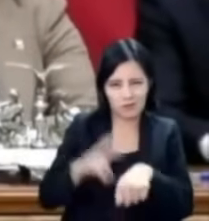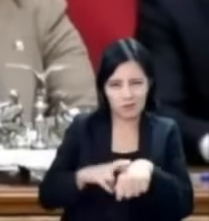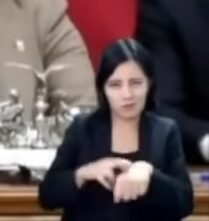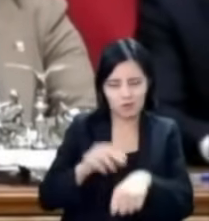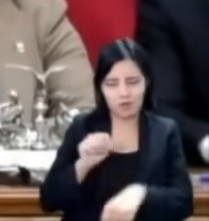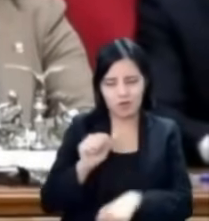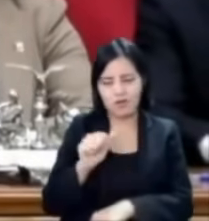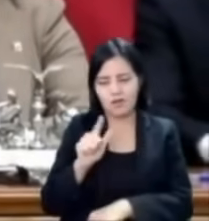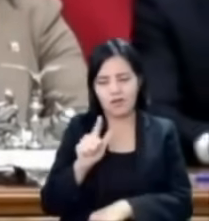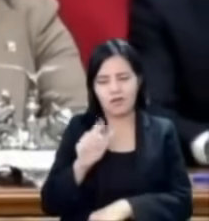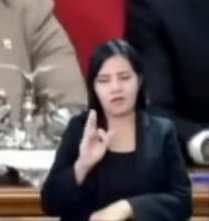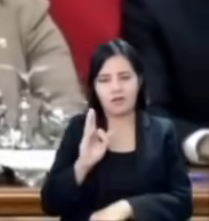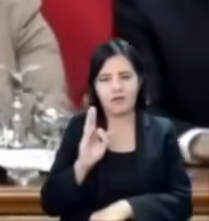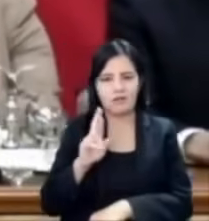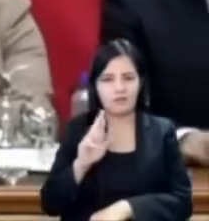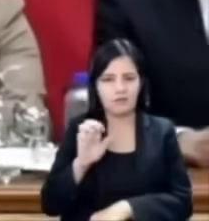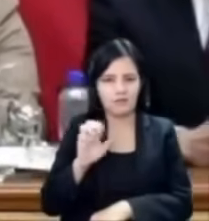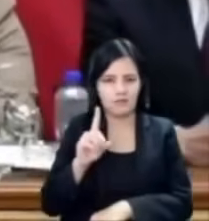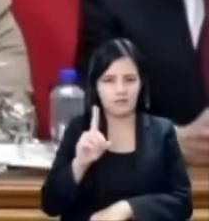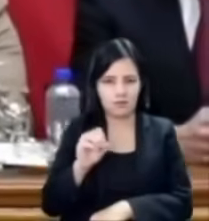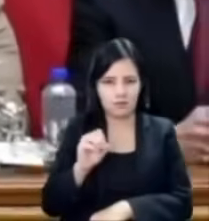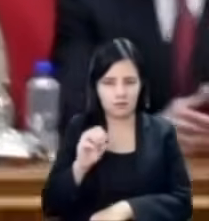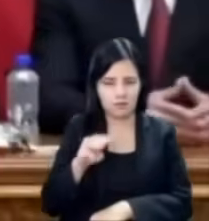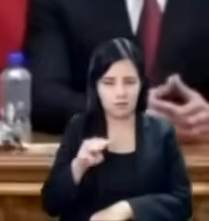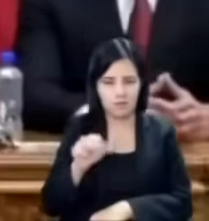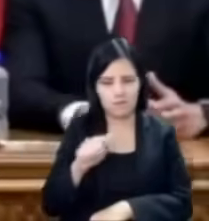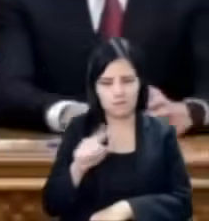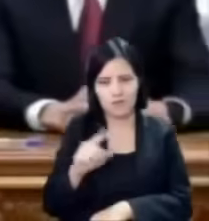Mazo. No hemos